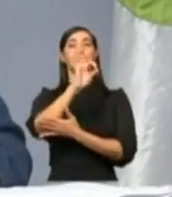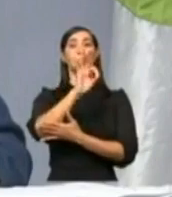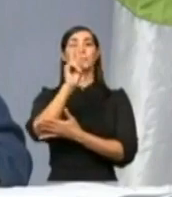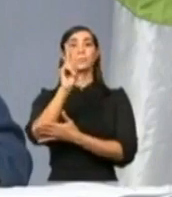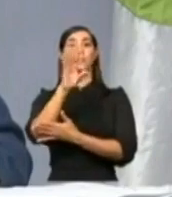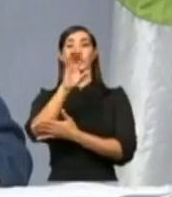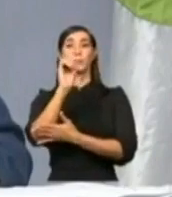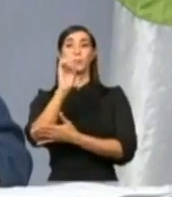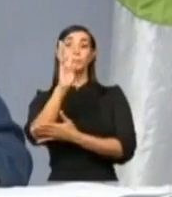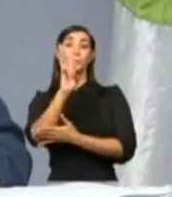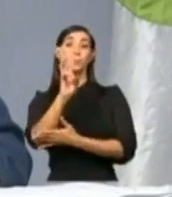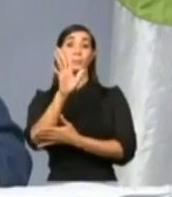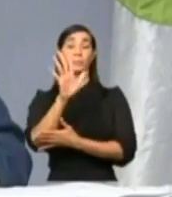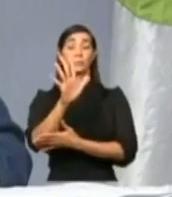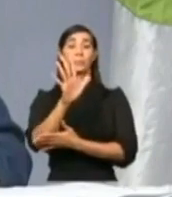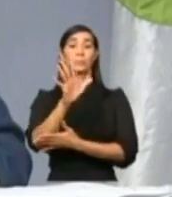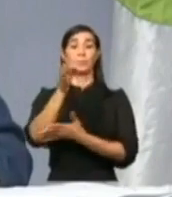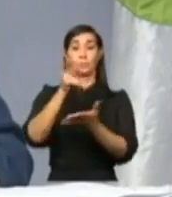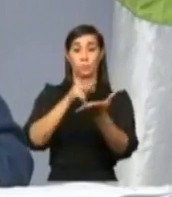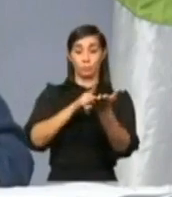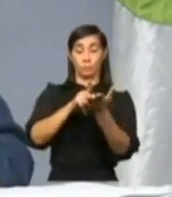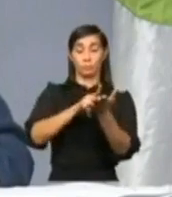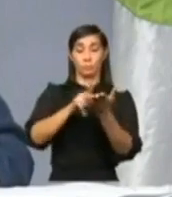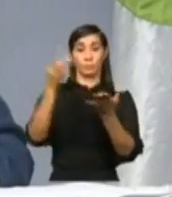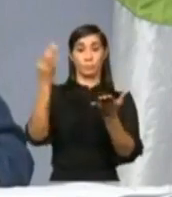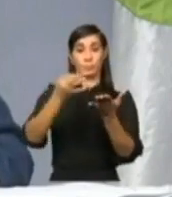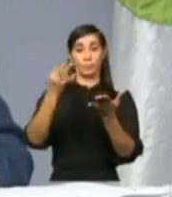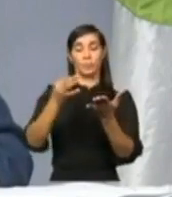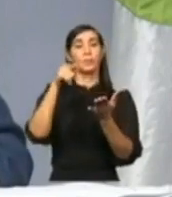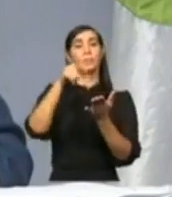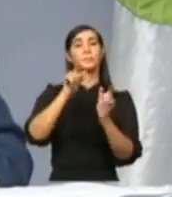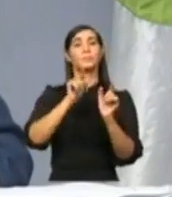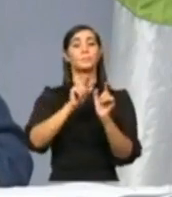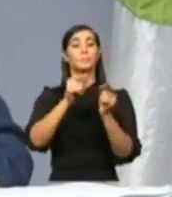1.991.562 casos confirmados, de los cuales